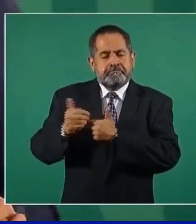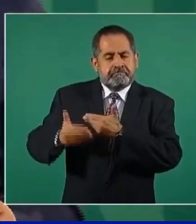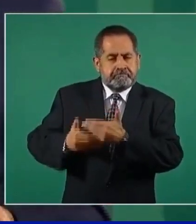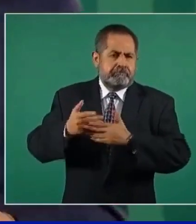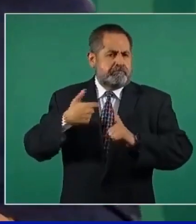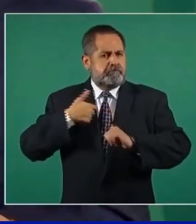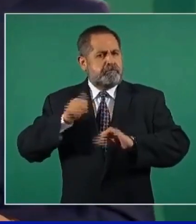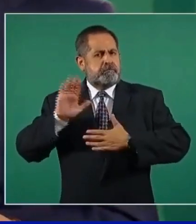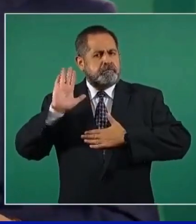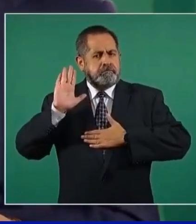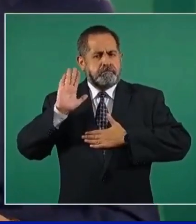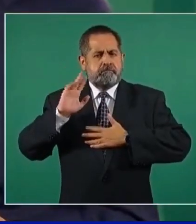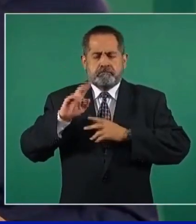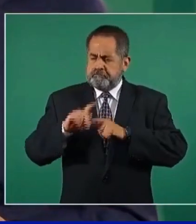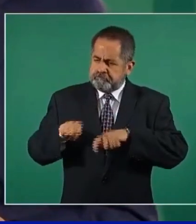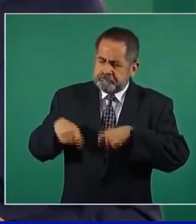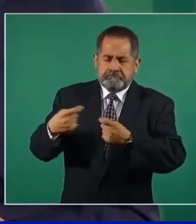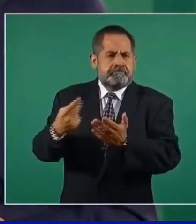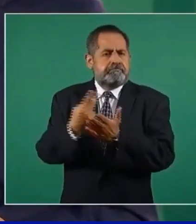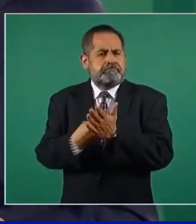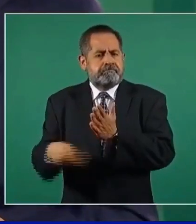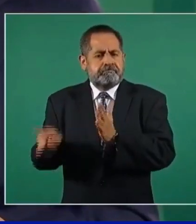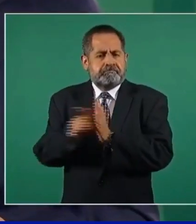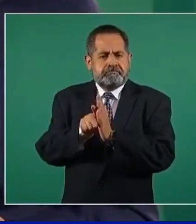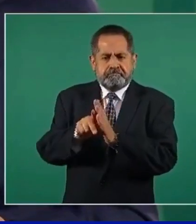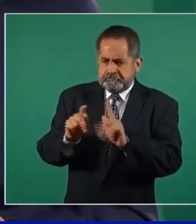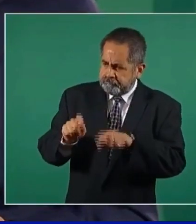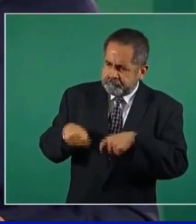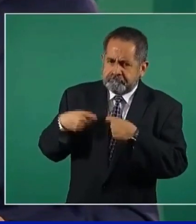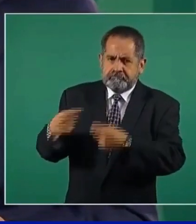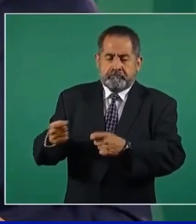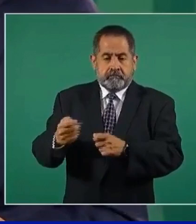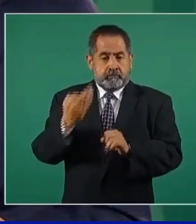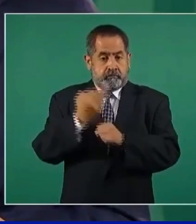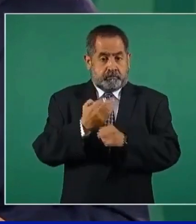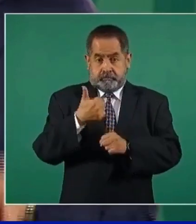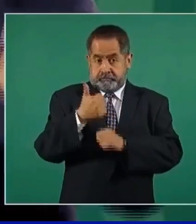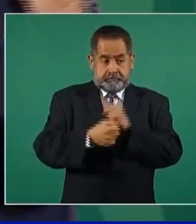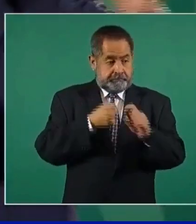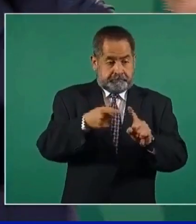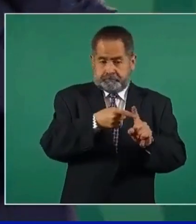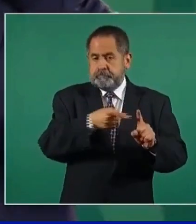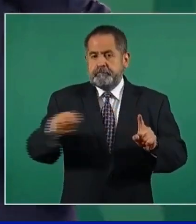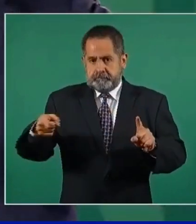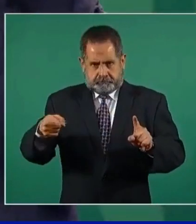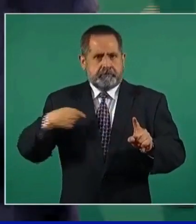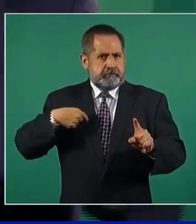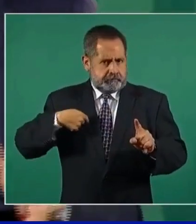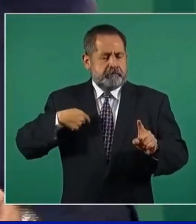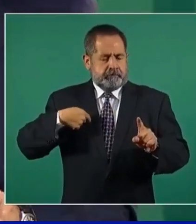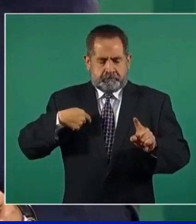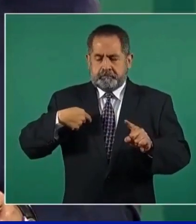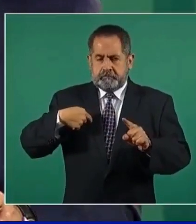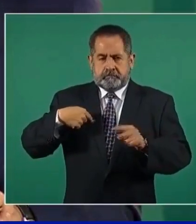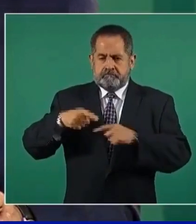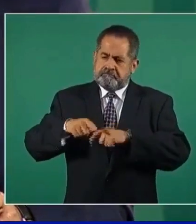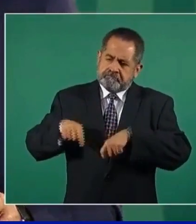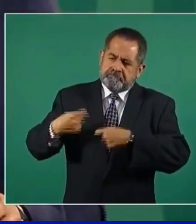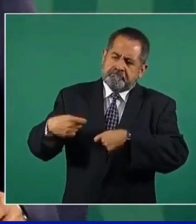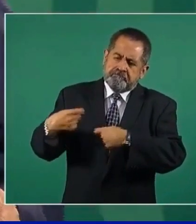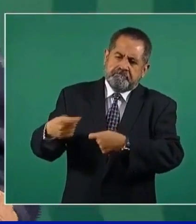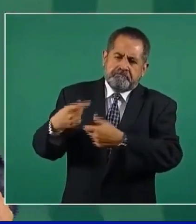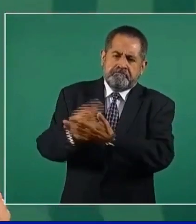es basificarlos durante el sexenio, eso es lo que les he dicho. Sí. Y